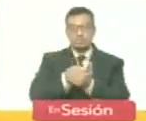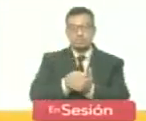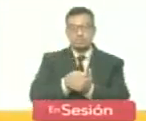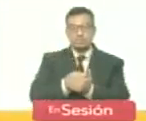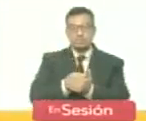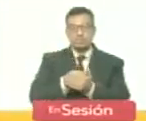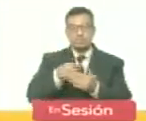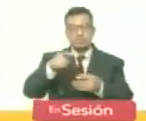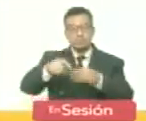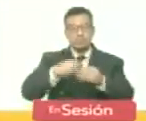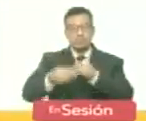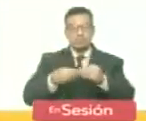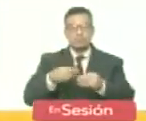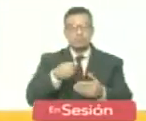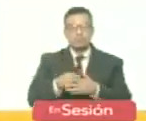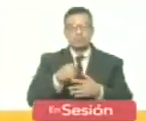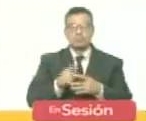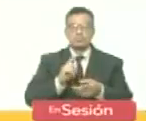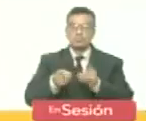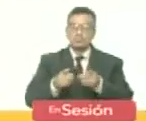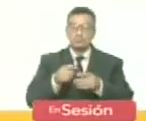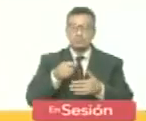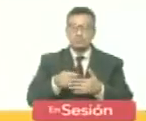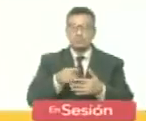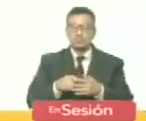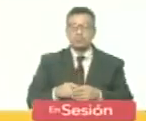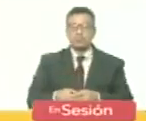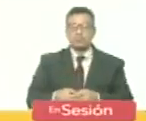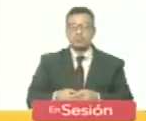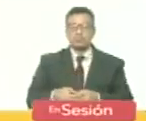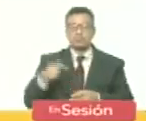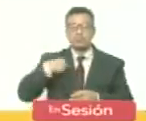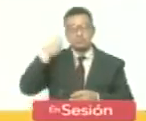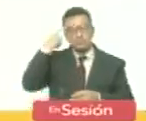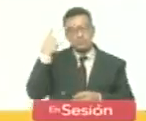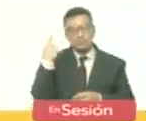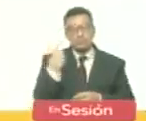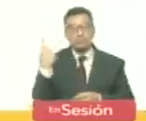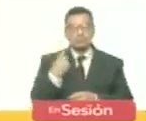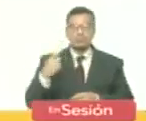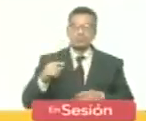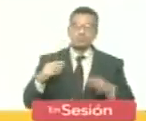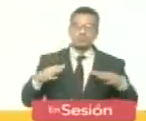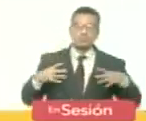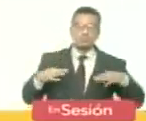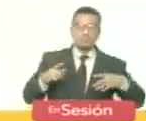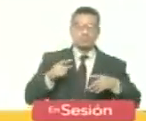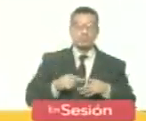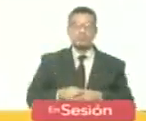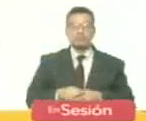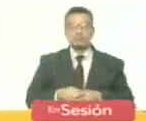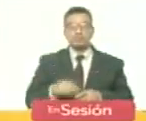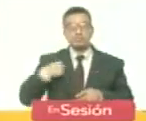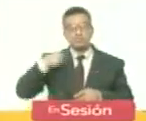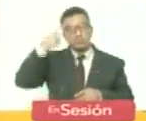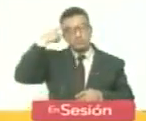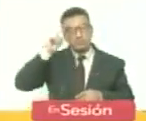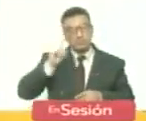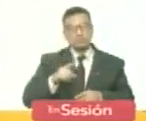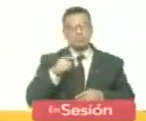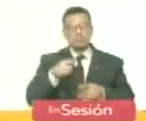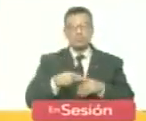siendo pagado en partes, que si fuera solo para vacaciones, bueno, a lo mejor que